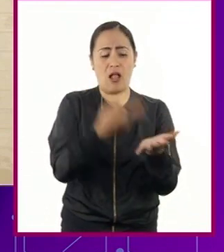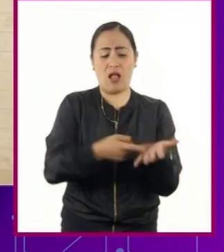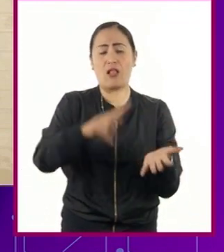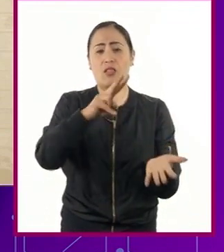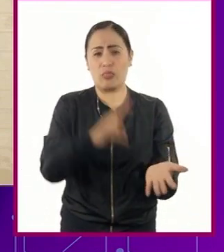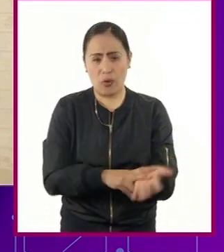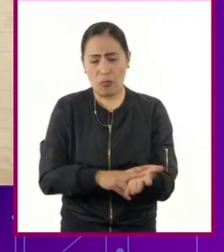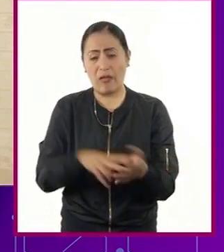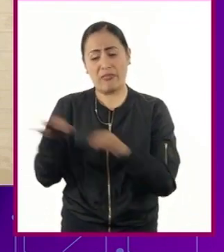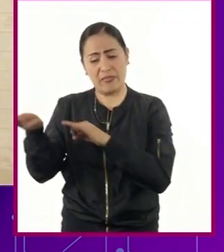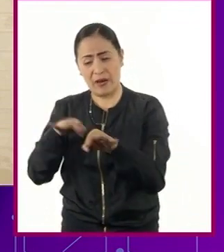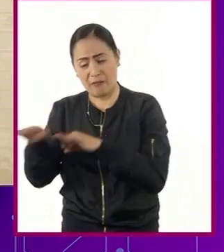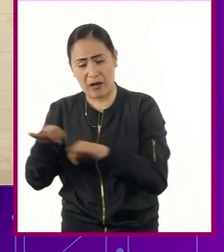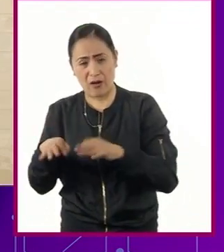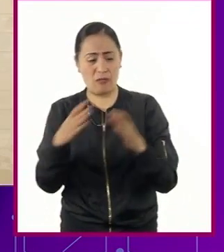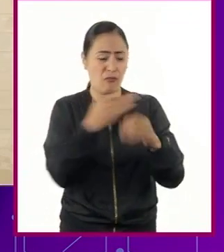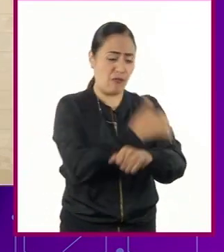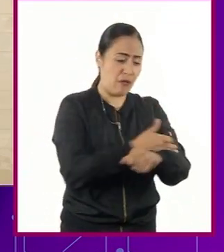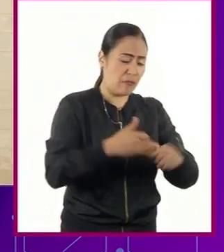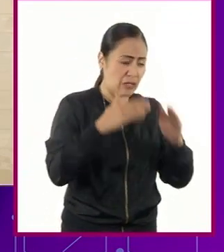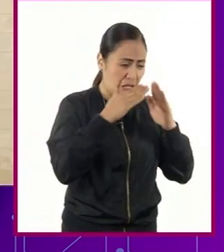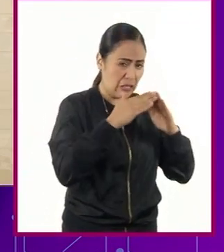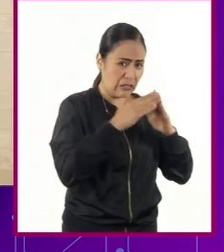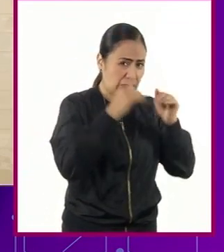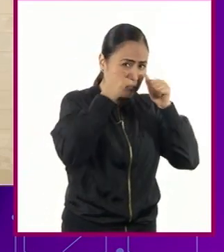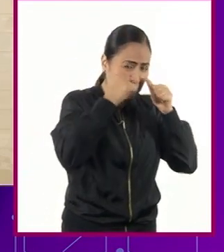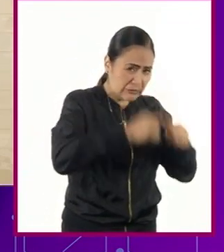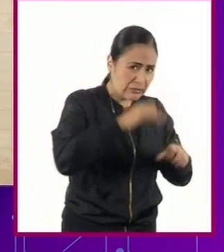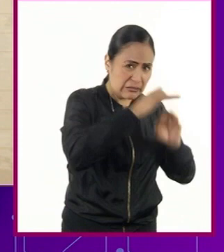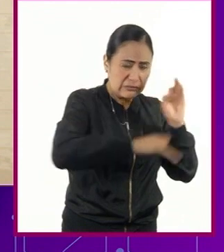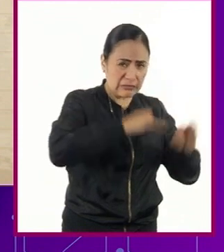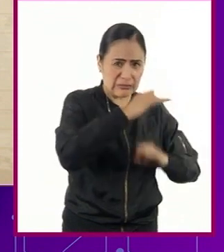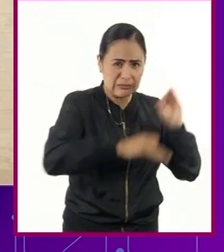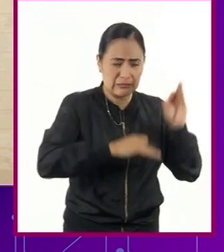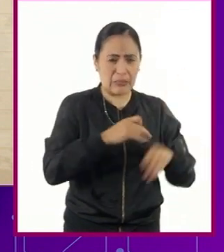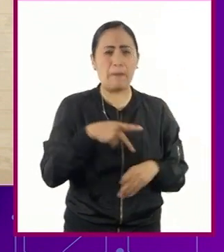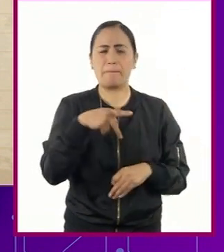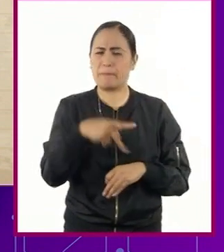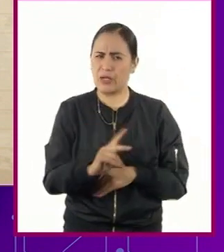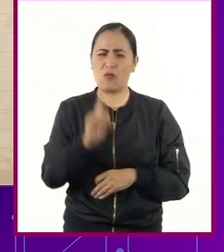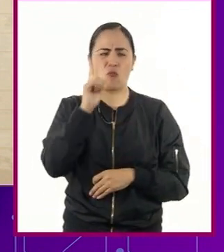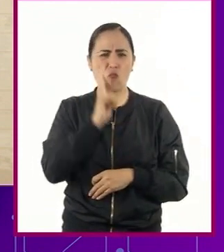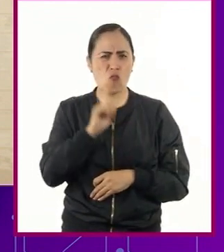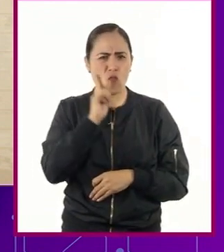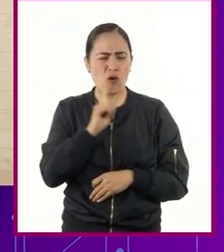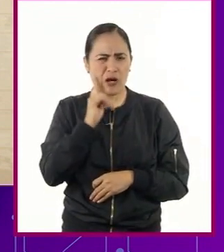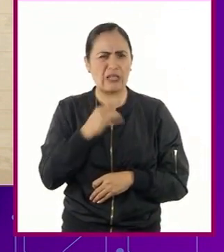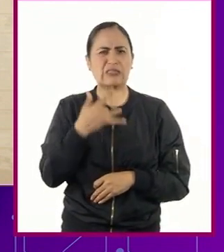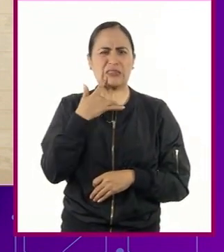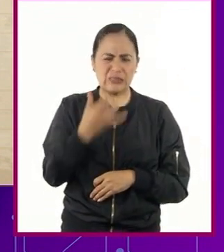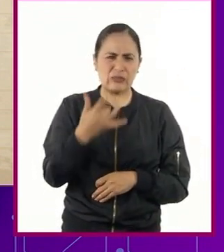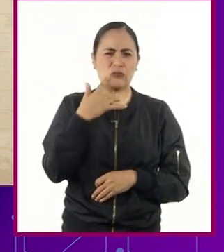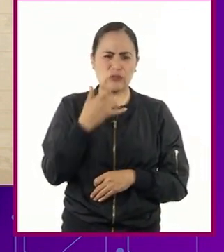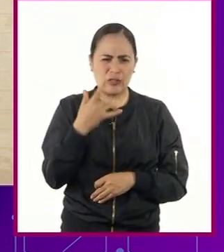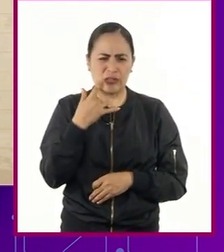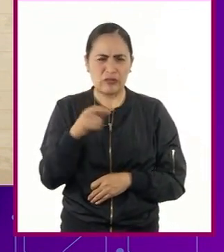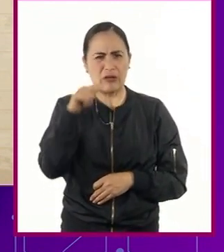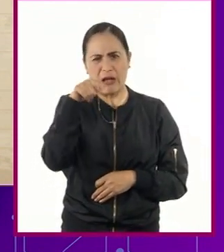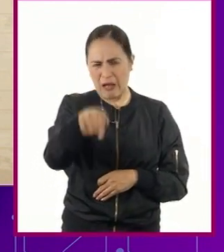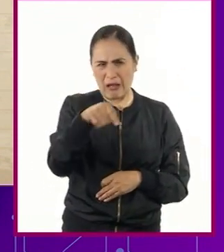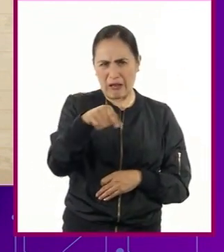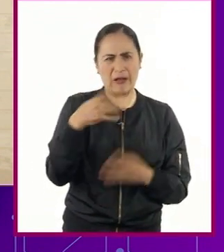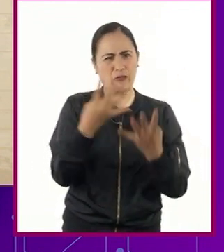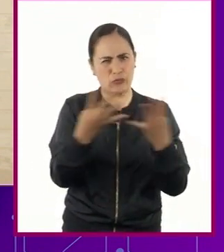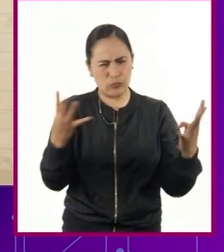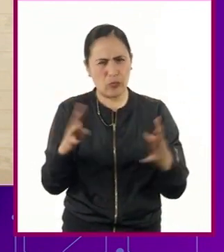sus familias. Pese a esta oposición, la participación de las mujeres llegó al campo de batalla,